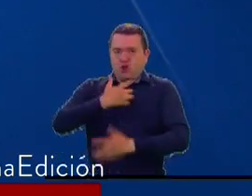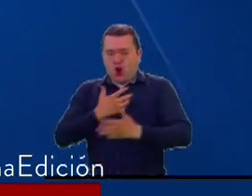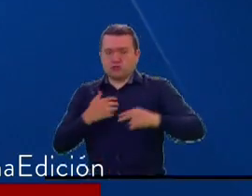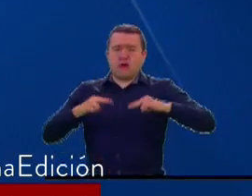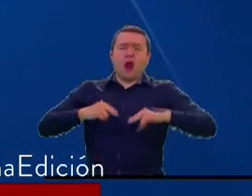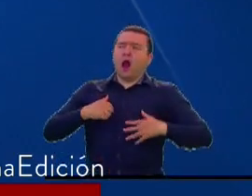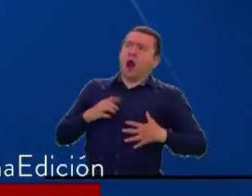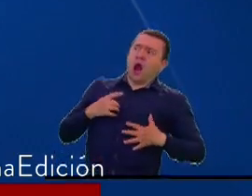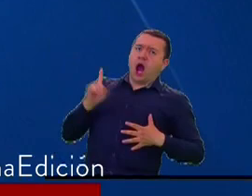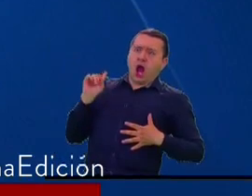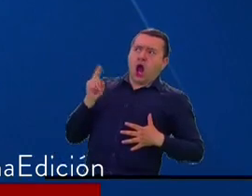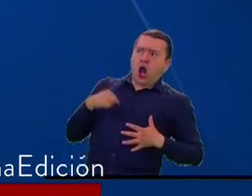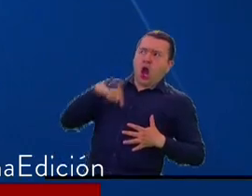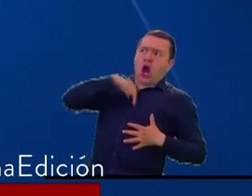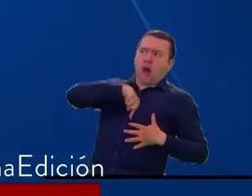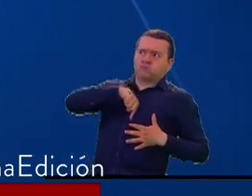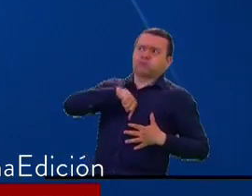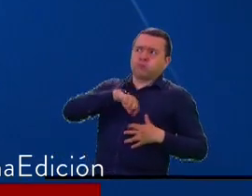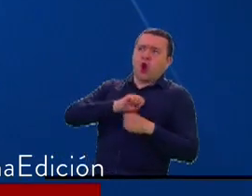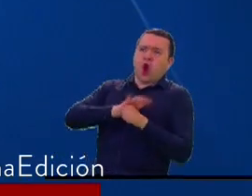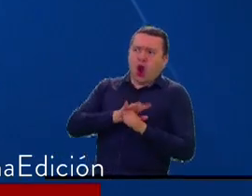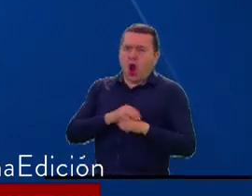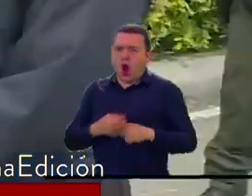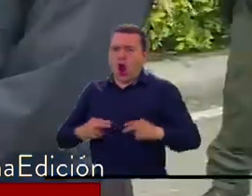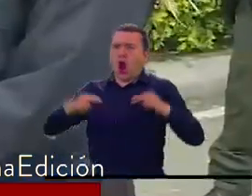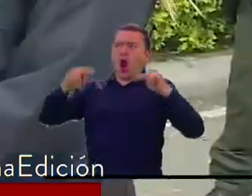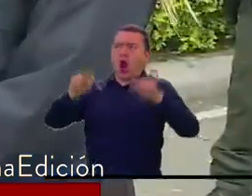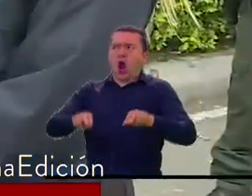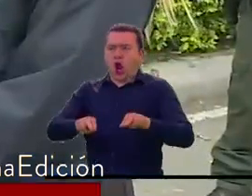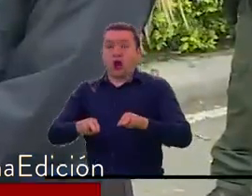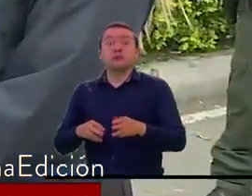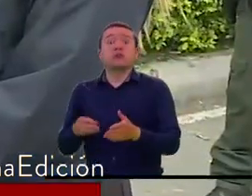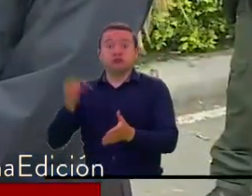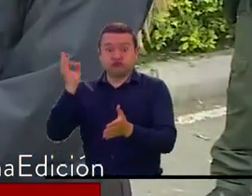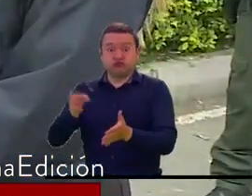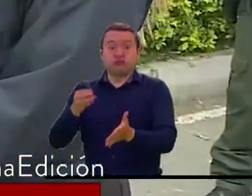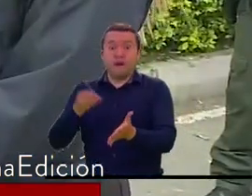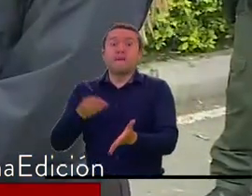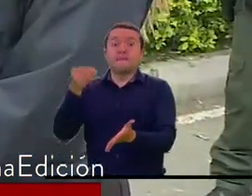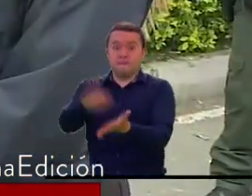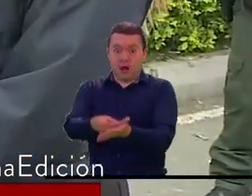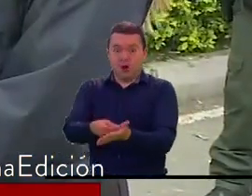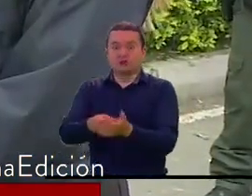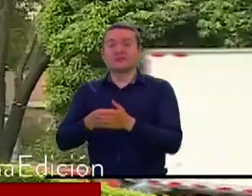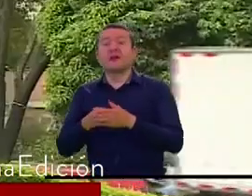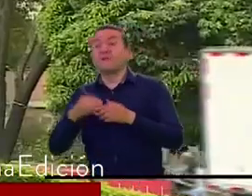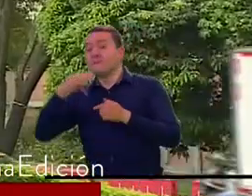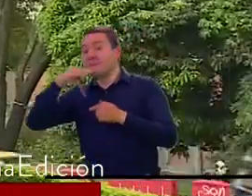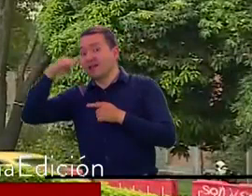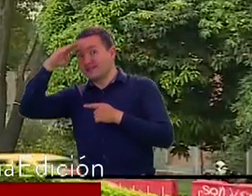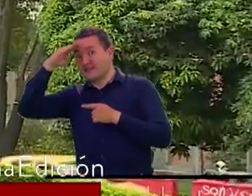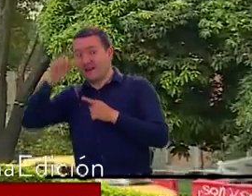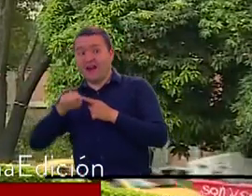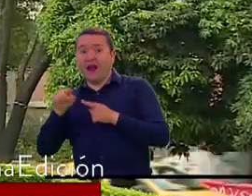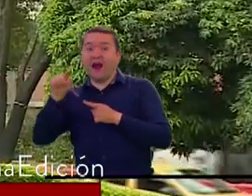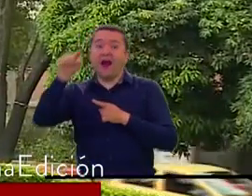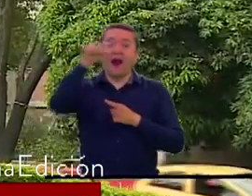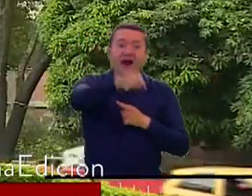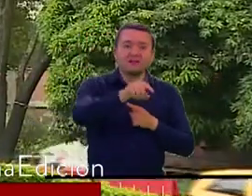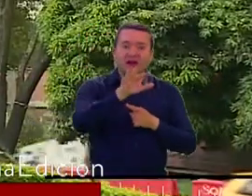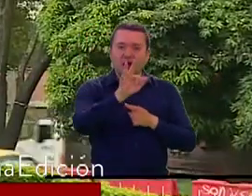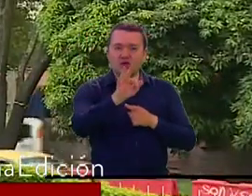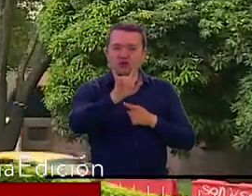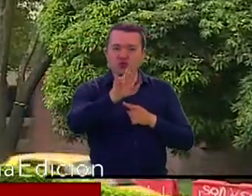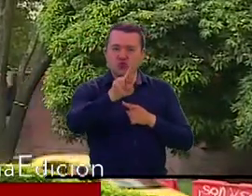positivos de COVID-19 y se montaron a una ambulancia, por la cual pagaron para ser llevados desde Medellín hasta Turbo, el lugar donde, según